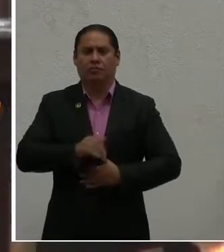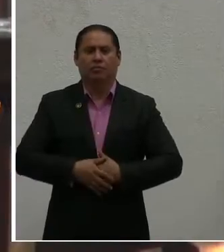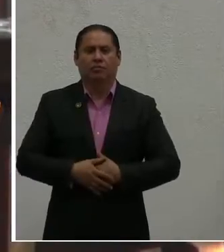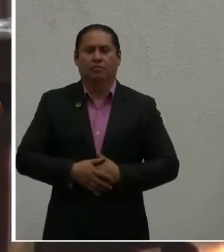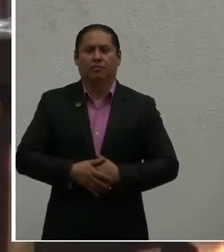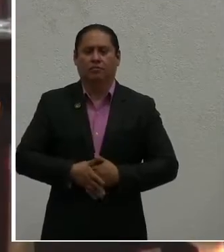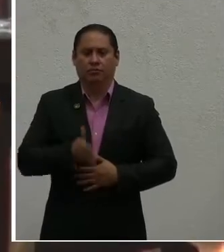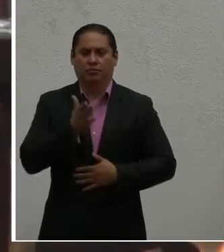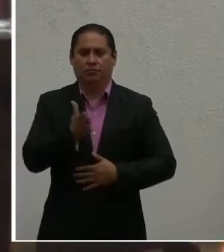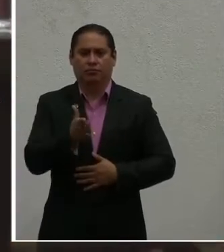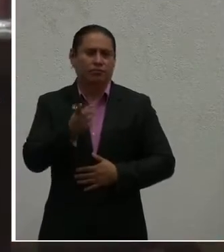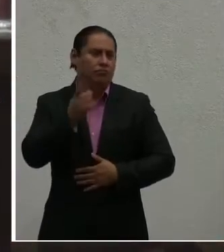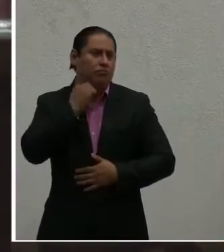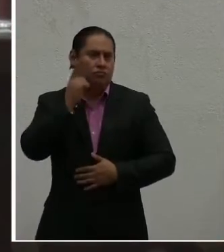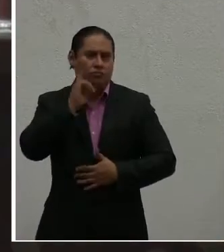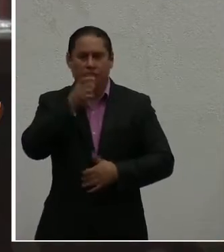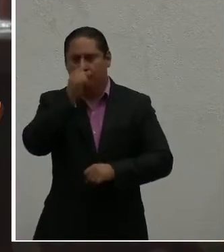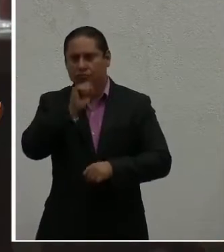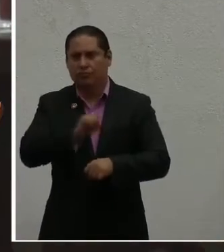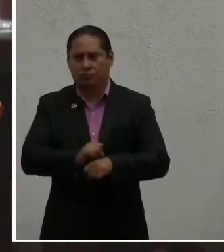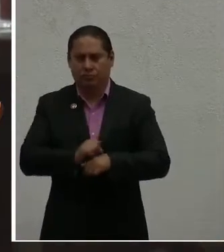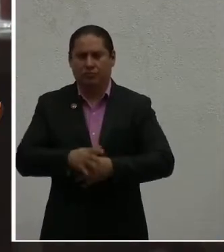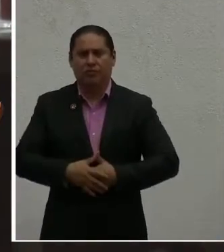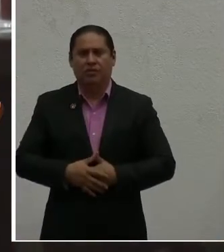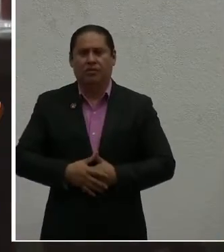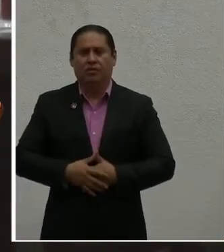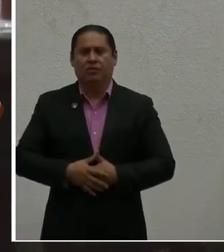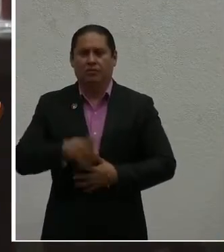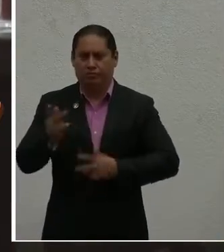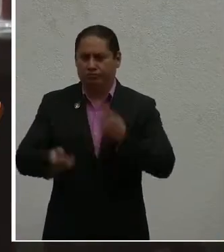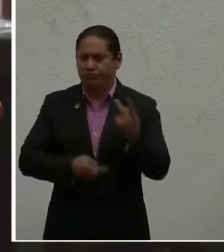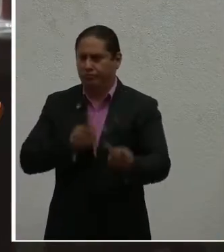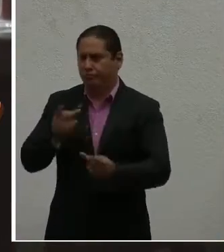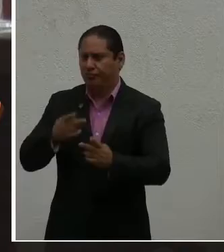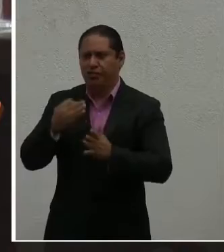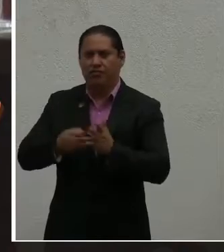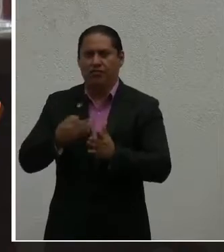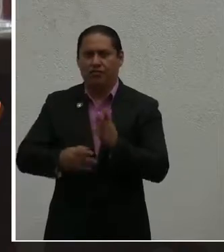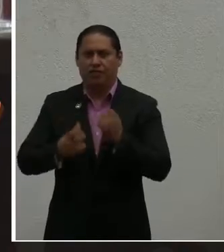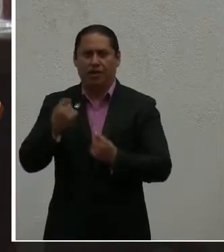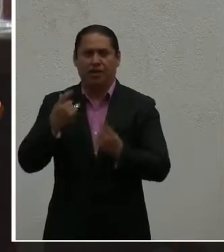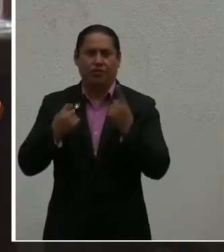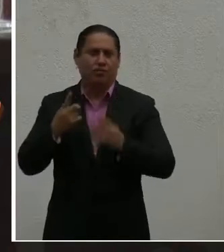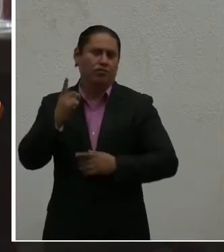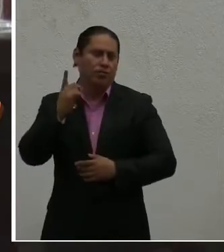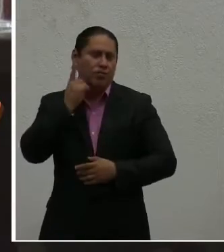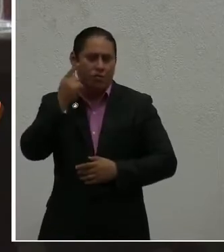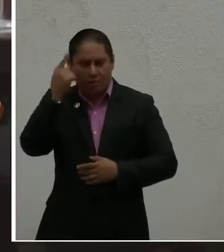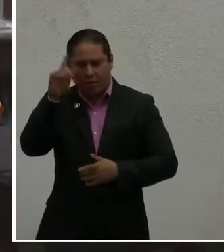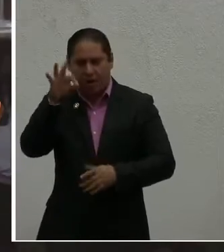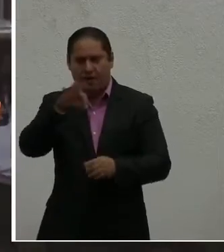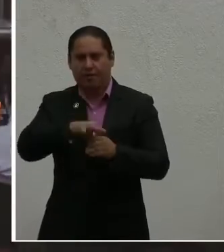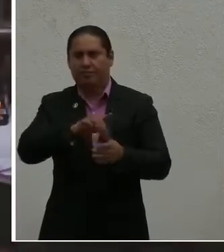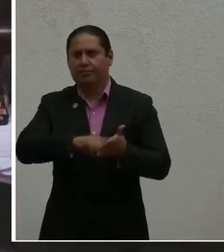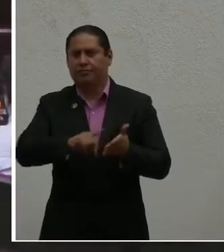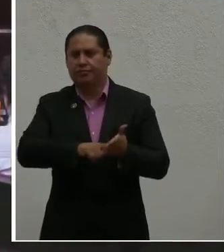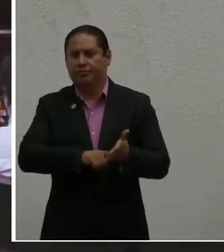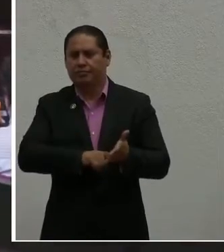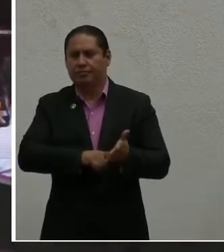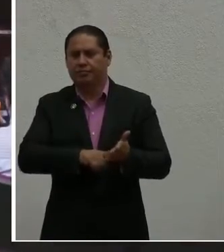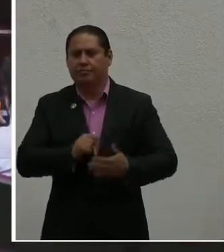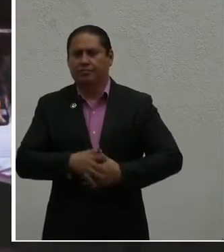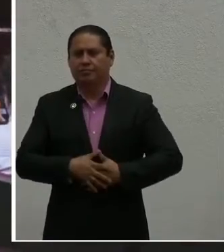Solicito a la diputada secretaria Flor de María Esponda Torres se sirve verificar si falta algún diputado por emitir su voto. Con su venia,